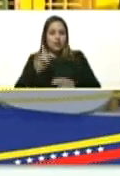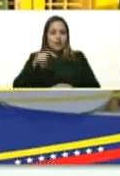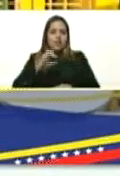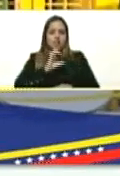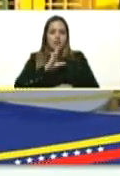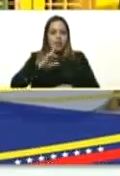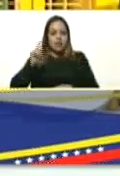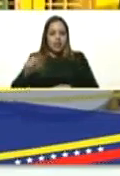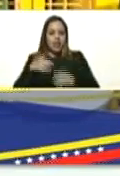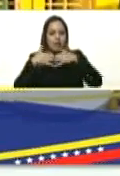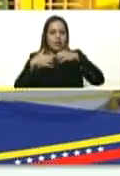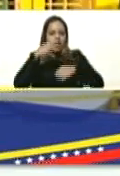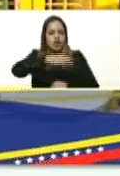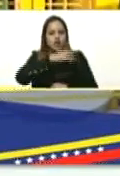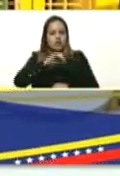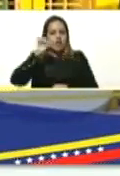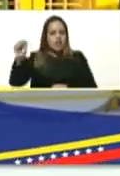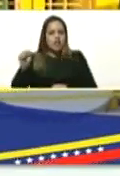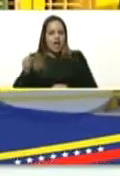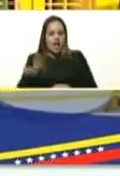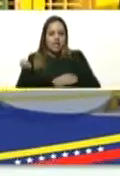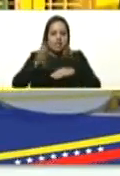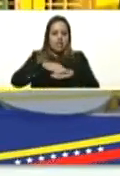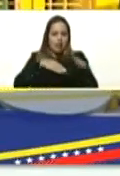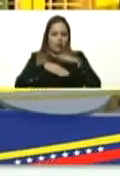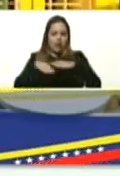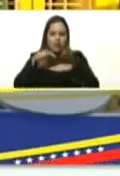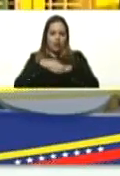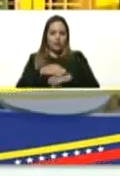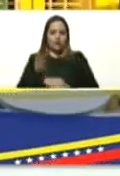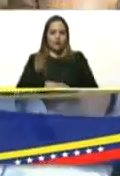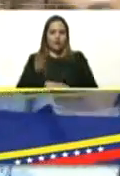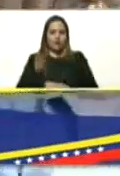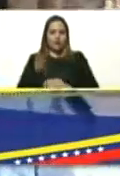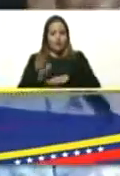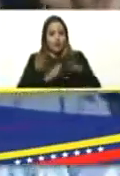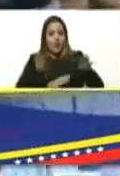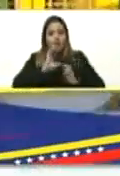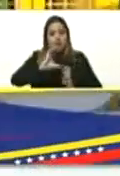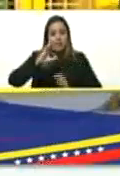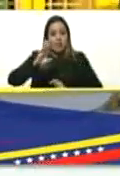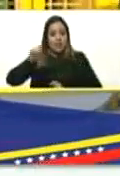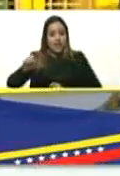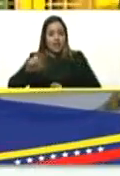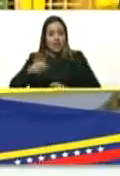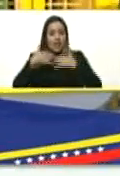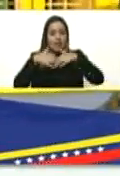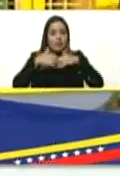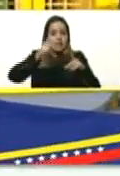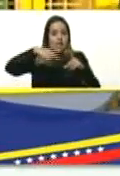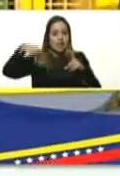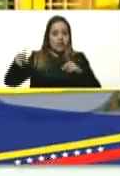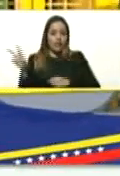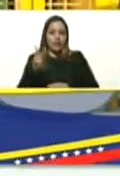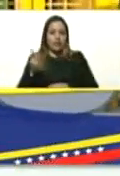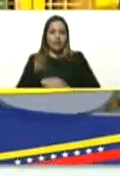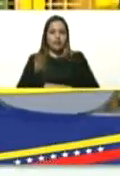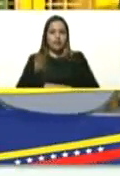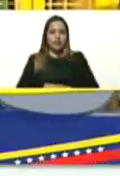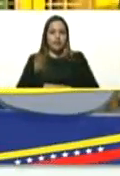Corporación Socialista del Cemento, a los CPT de Corpoelep, a